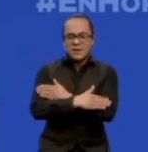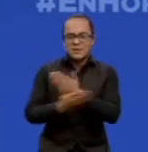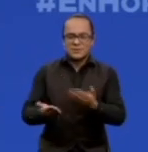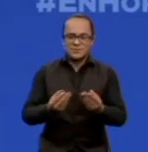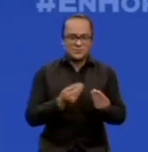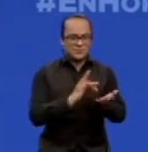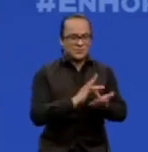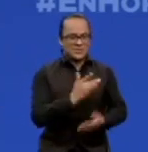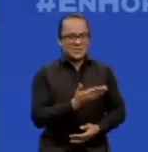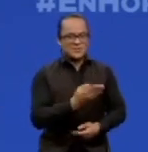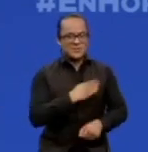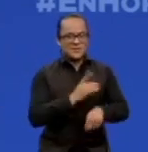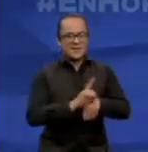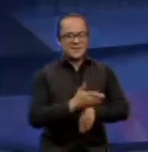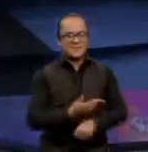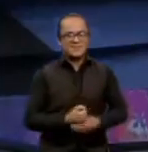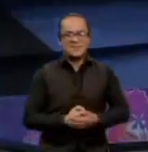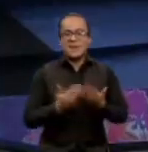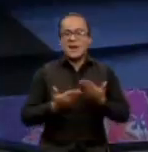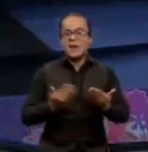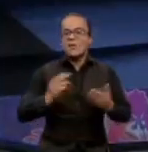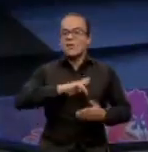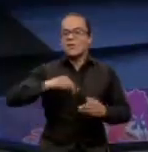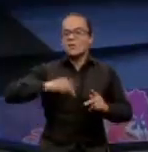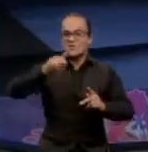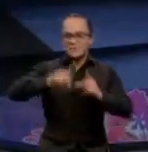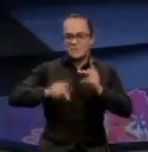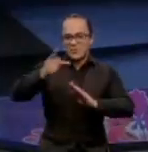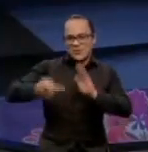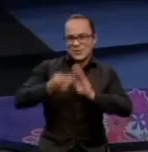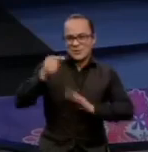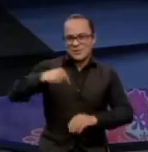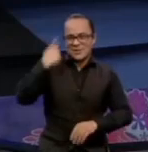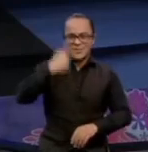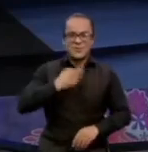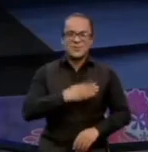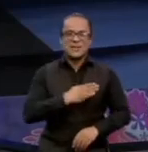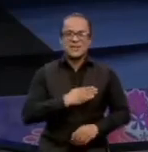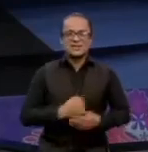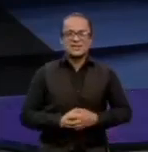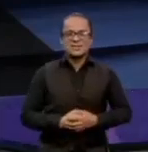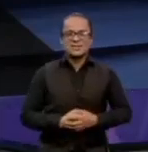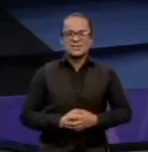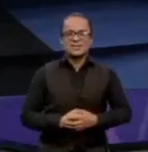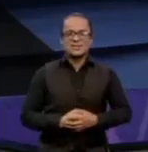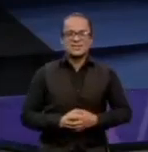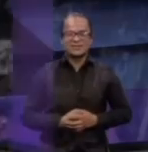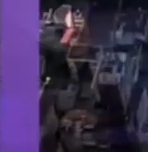Muchas gracias, buen día. Nosotros vamos a hacer una pausa. Estamos enhorabuena.